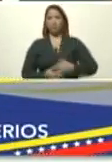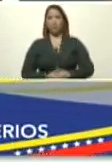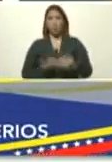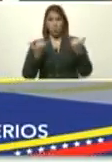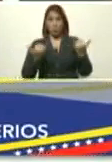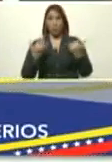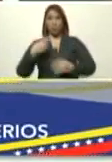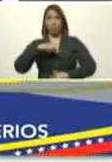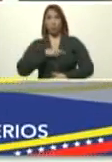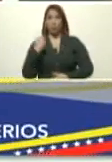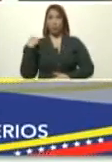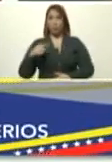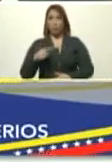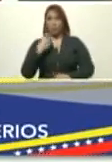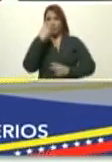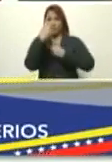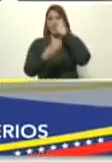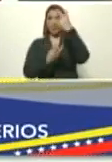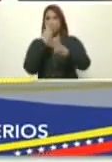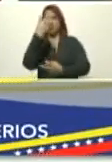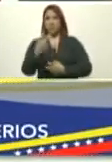Recientemente tuvimos la visita